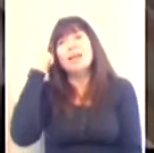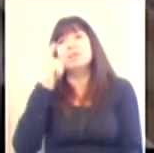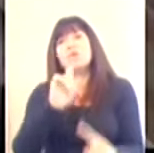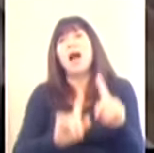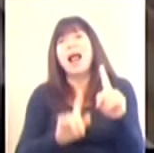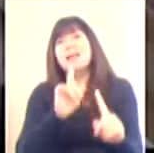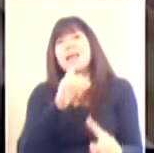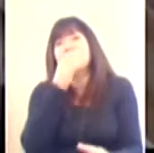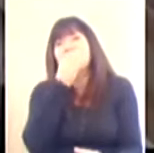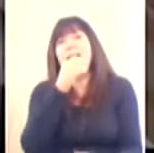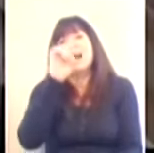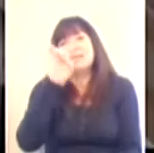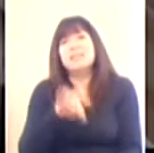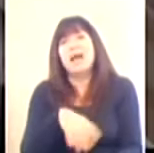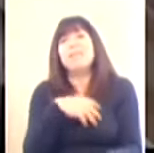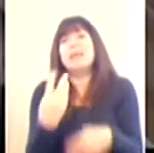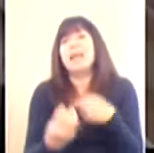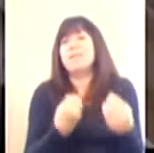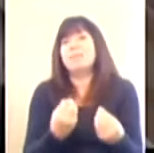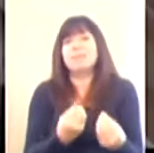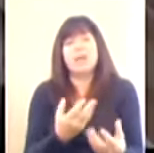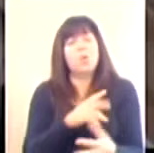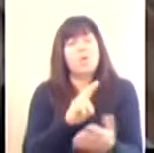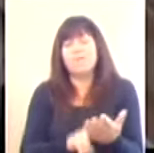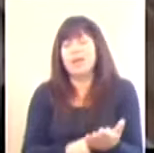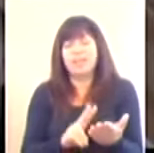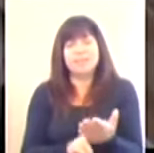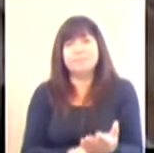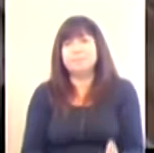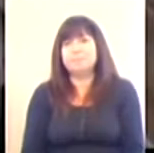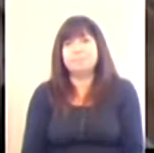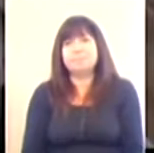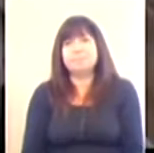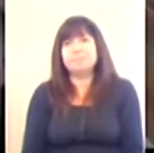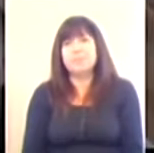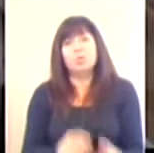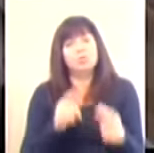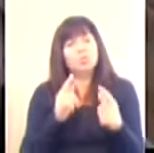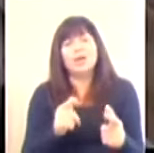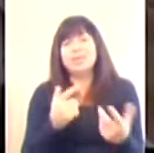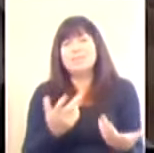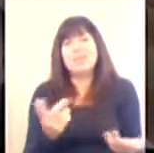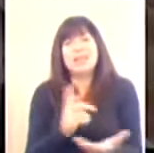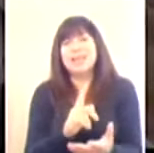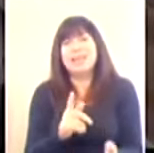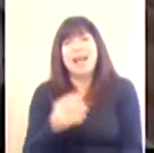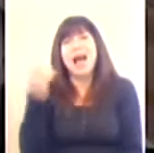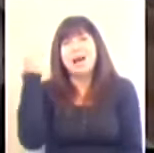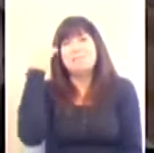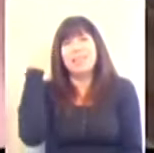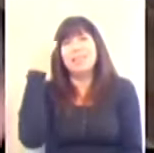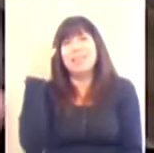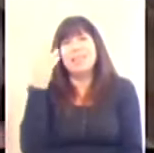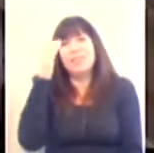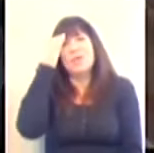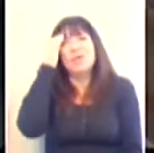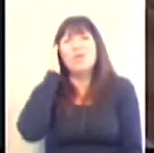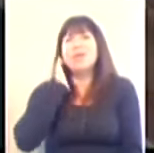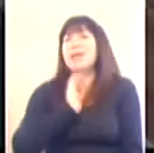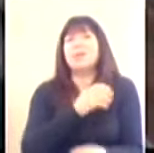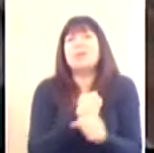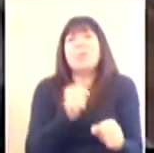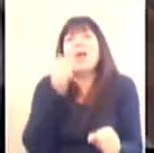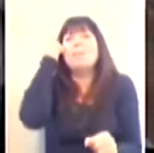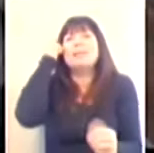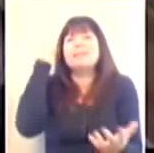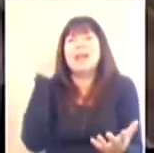diga que sabe qué va a pasar, obviamente, pues buena suerte, porque no hemos aprendido justamente que lo impensable es lo que